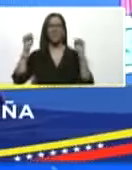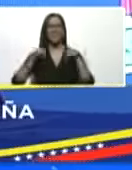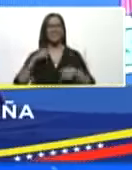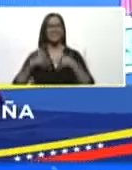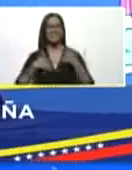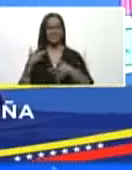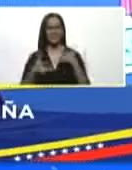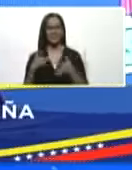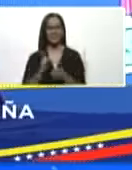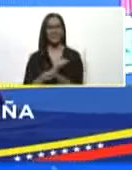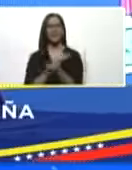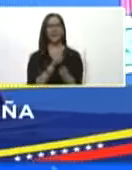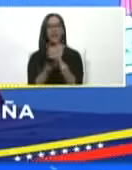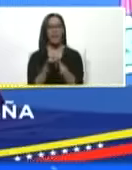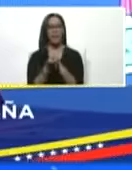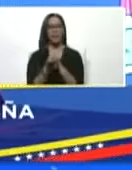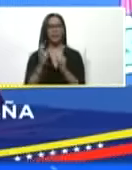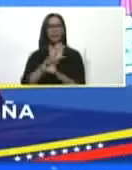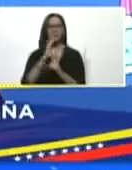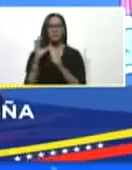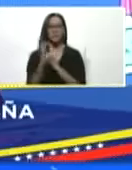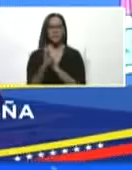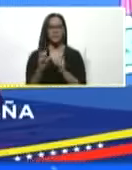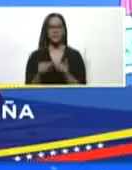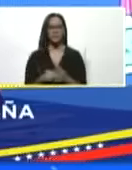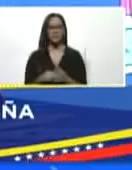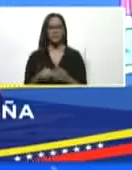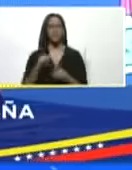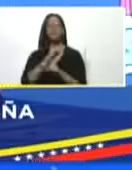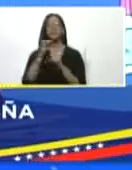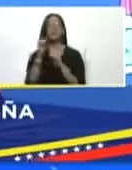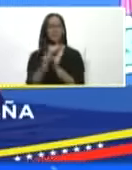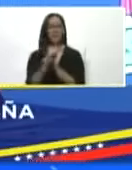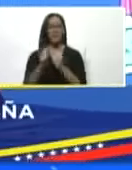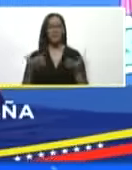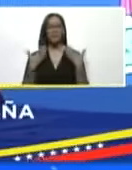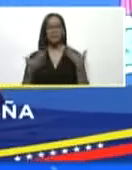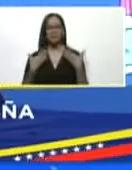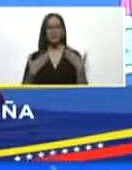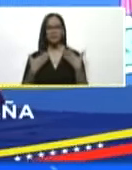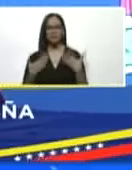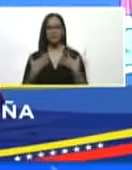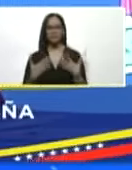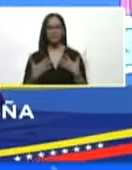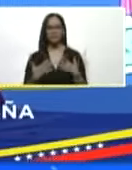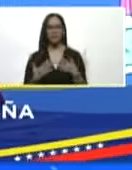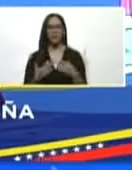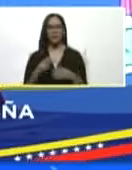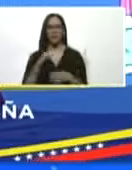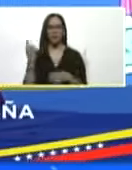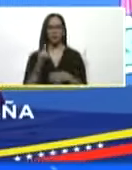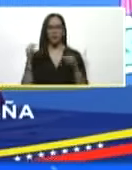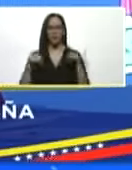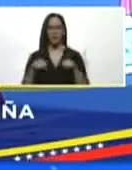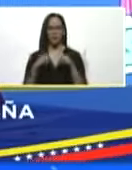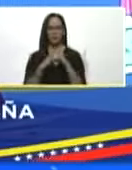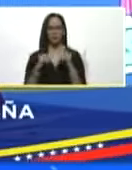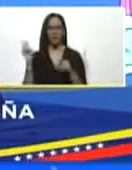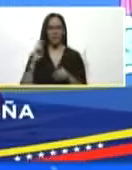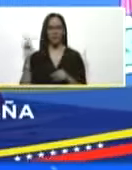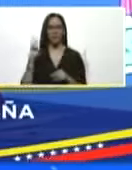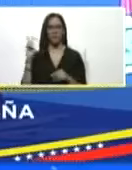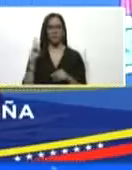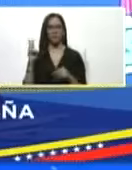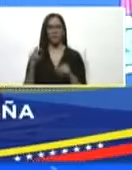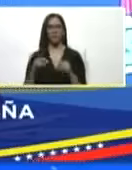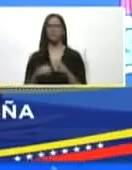del cambio climático, de los calorones que están pegando no solo aquí, sino en todo el planeta Tierra, el